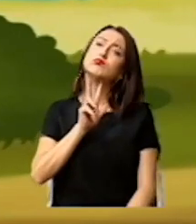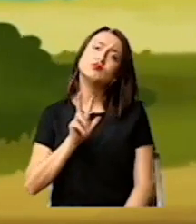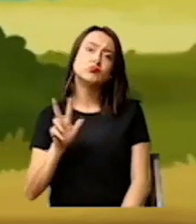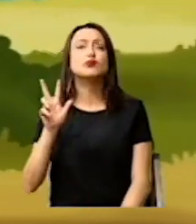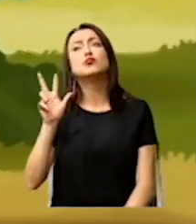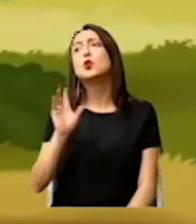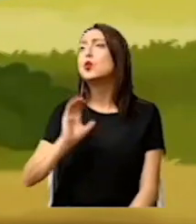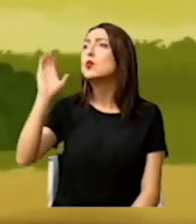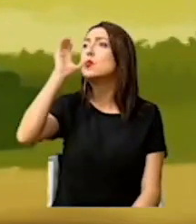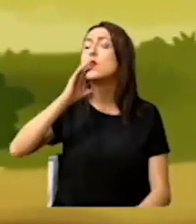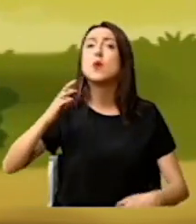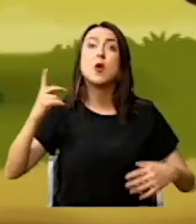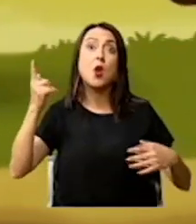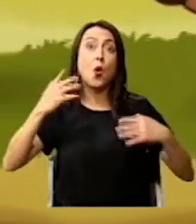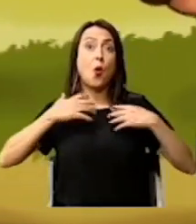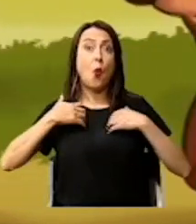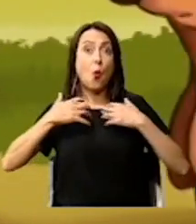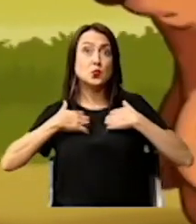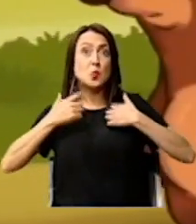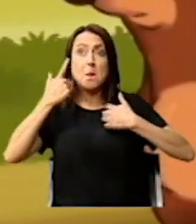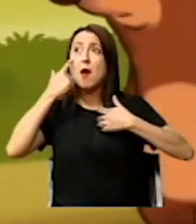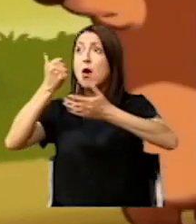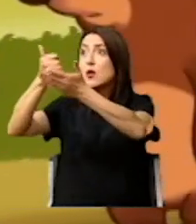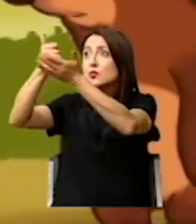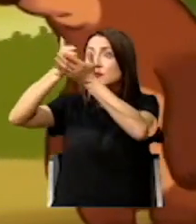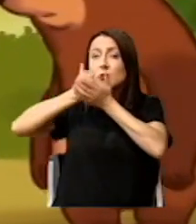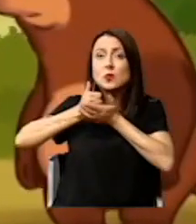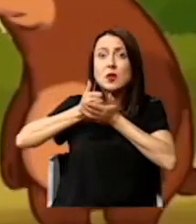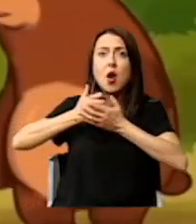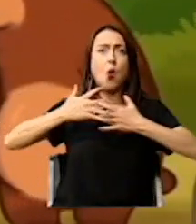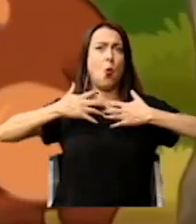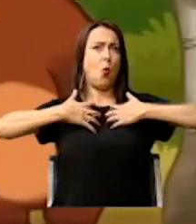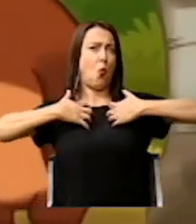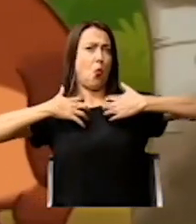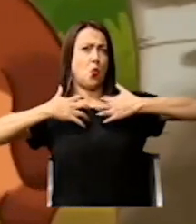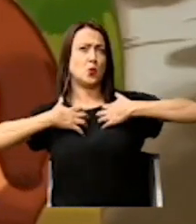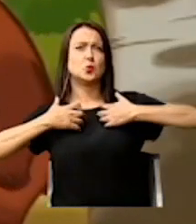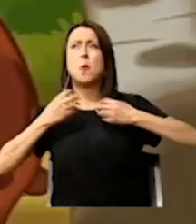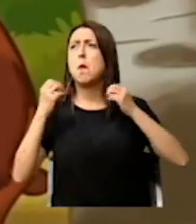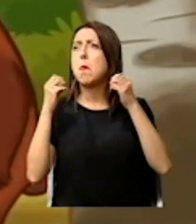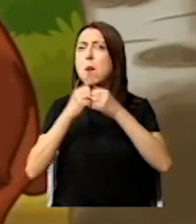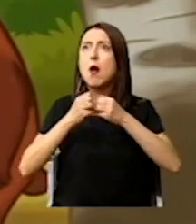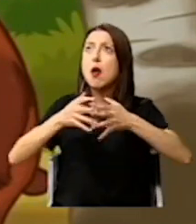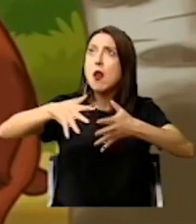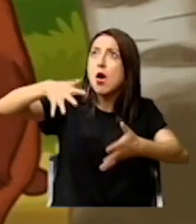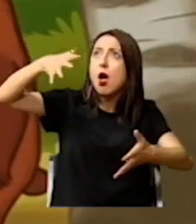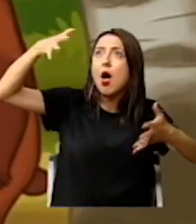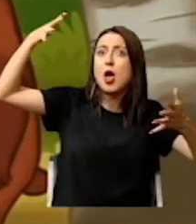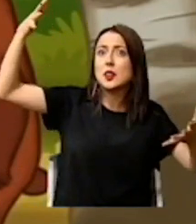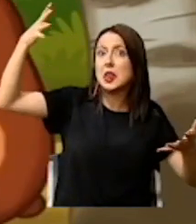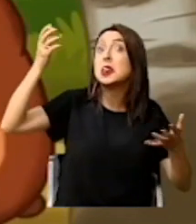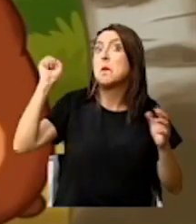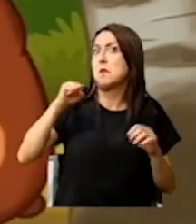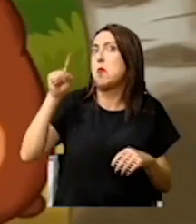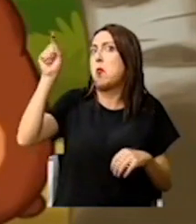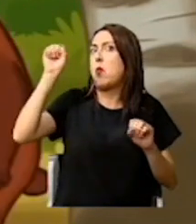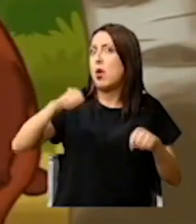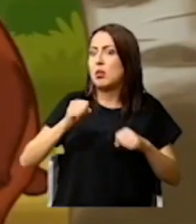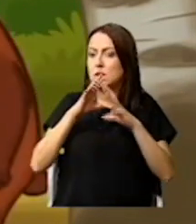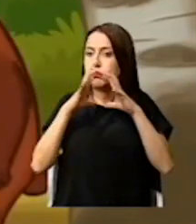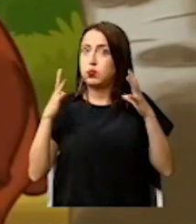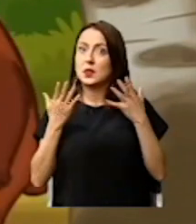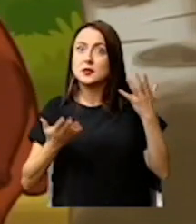amigo Oso para pedirle ayuda. Oso era mucho más grande y seguro que podría inflar los